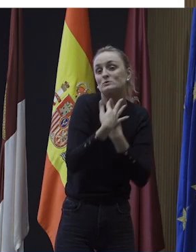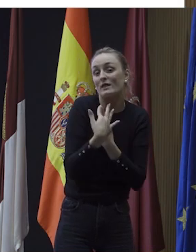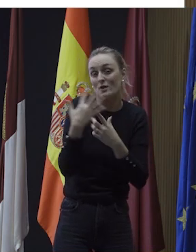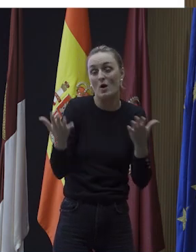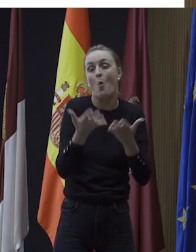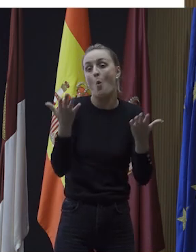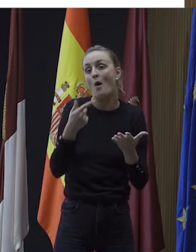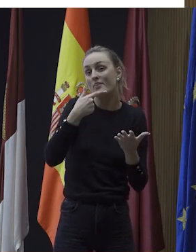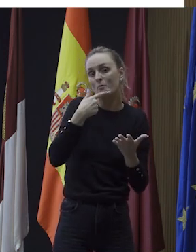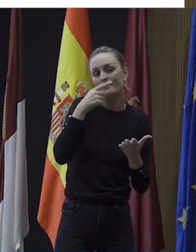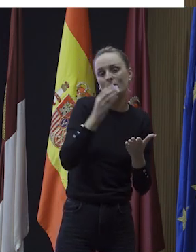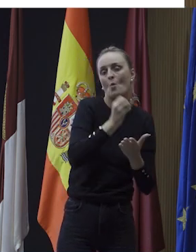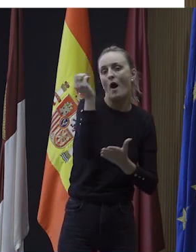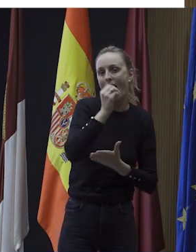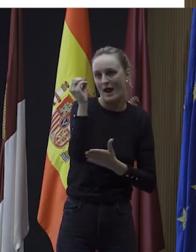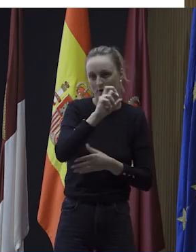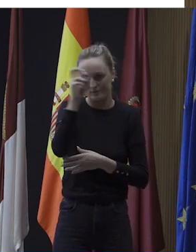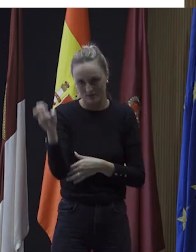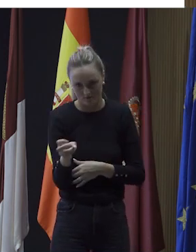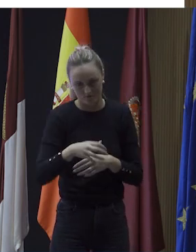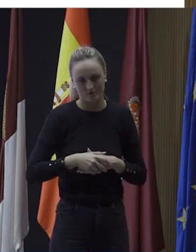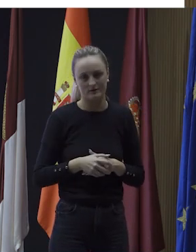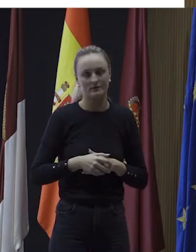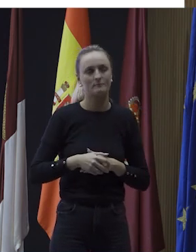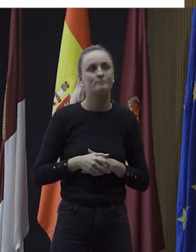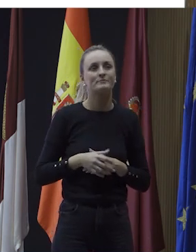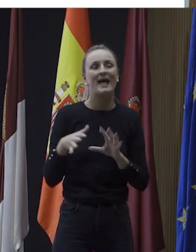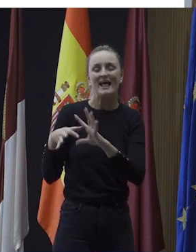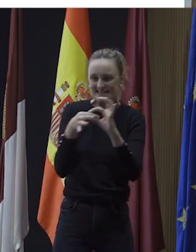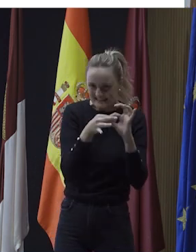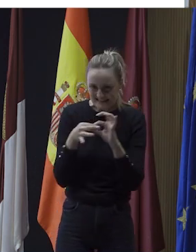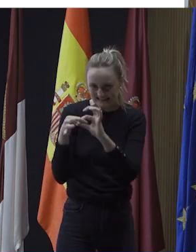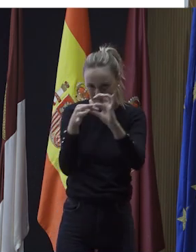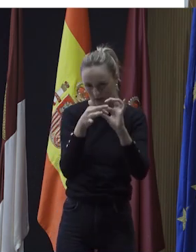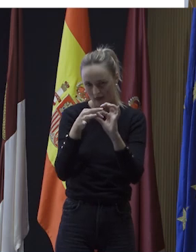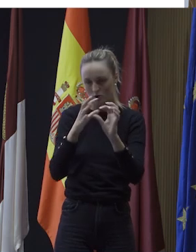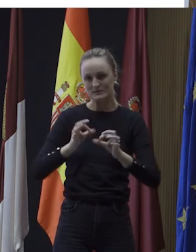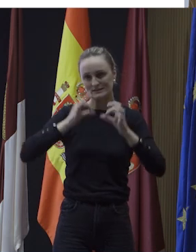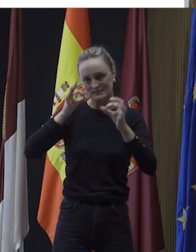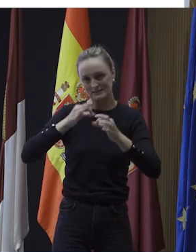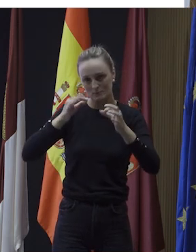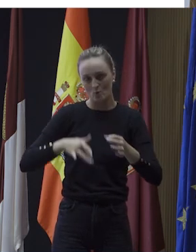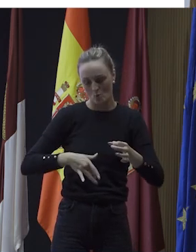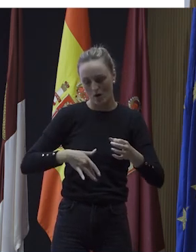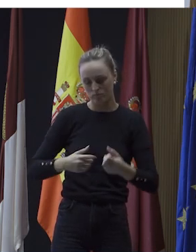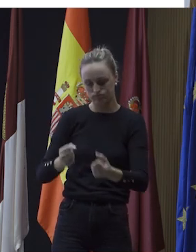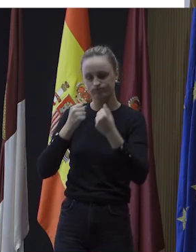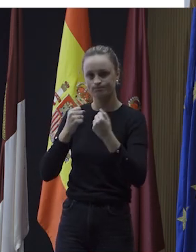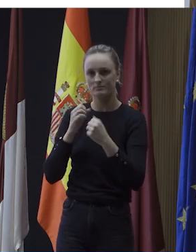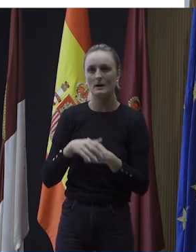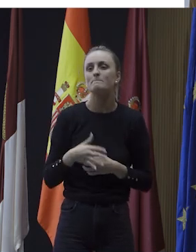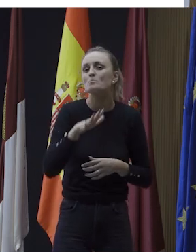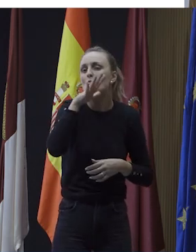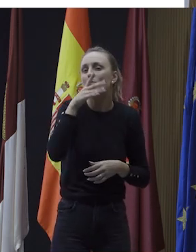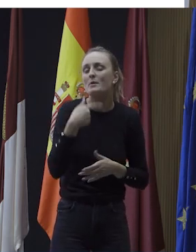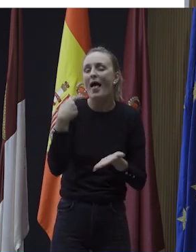de incontinencia urinaria de esfuerzo, ¿vale? Siempre asociado a un aumento de la presión intraabdominal. ¿Y por qué insisto en esto de la